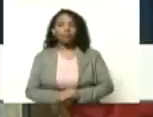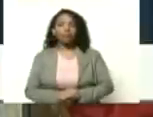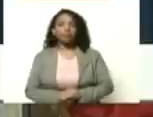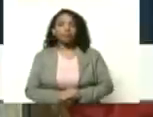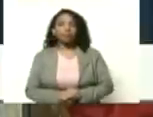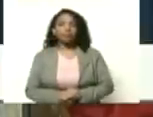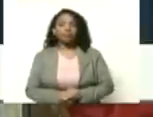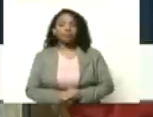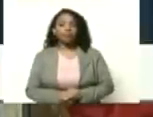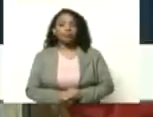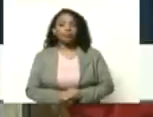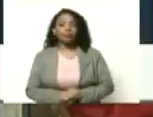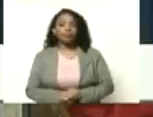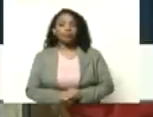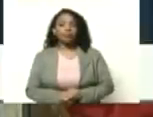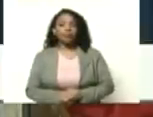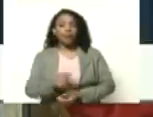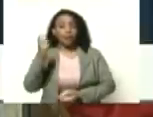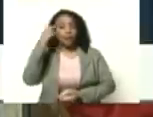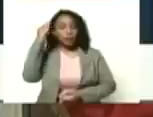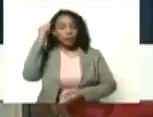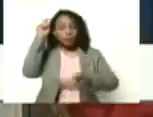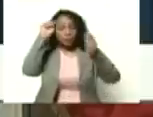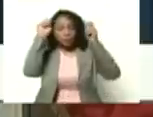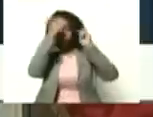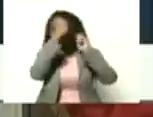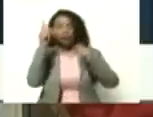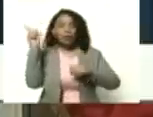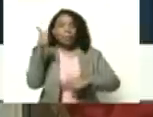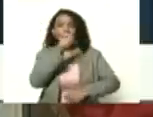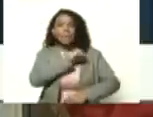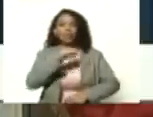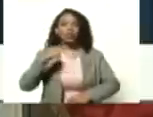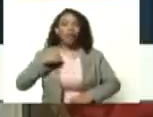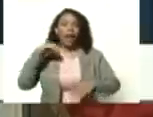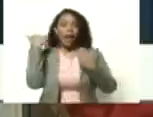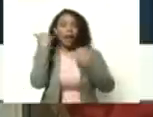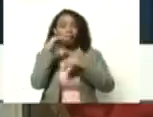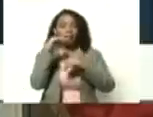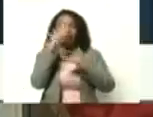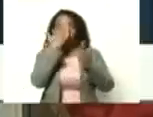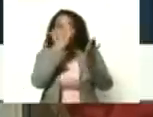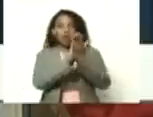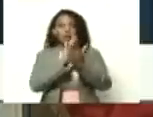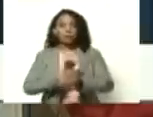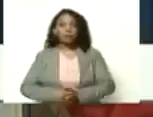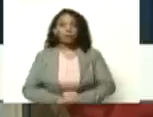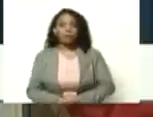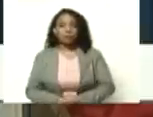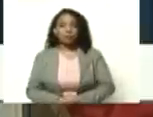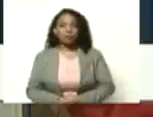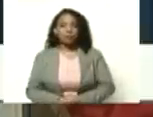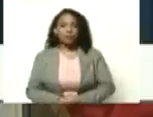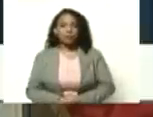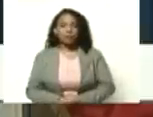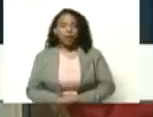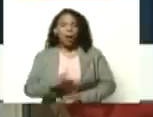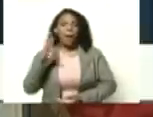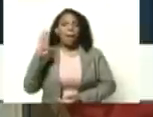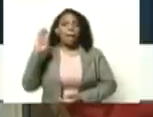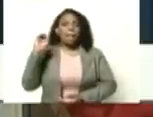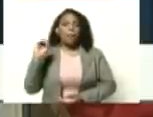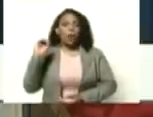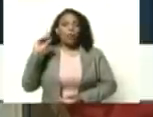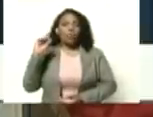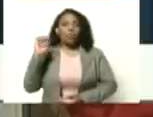el trastorno de personalidad límite fronteriza el trastorno borderline y obviamente